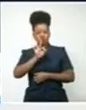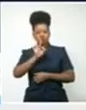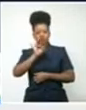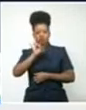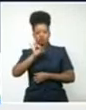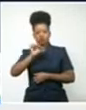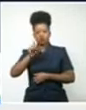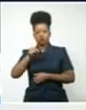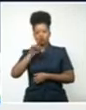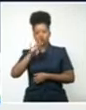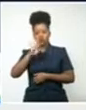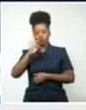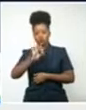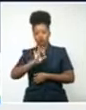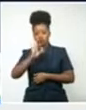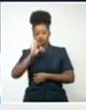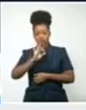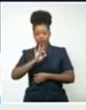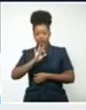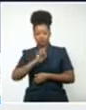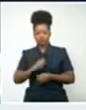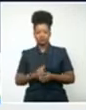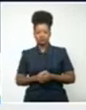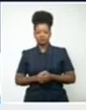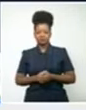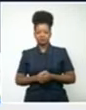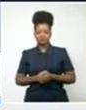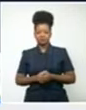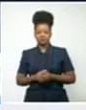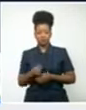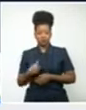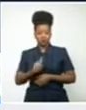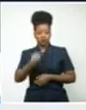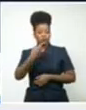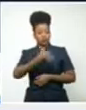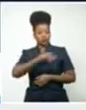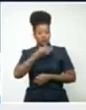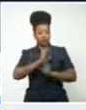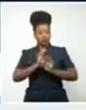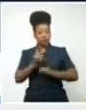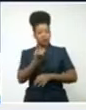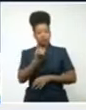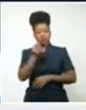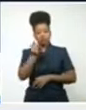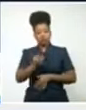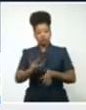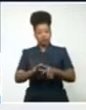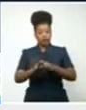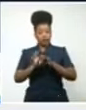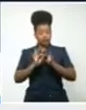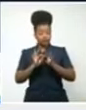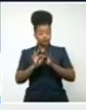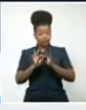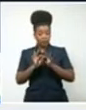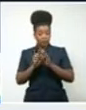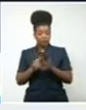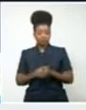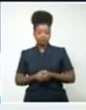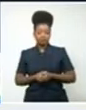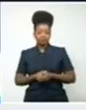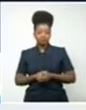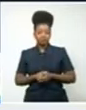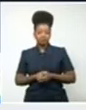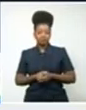87,4%. Como dijimos anteriormente, hay un paciente grave que se encuentra en el